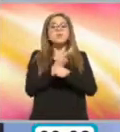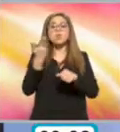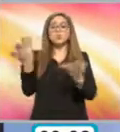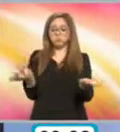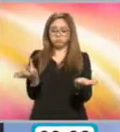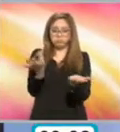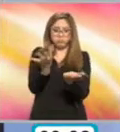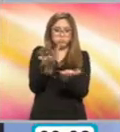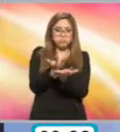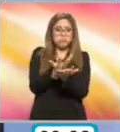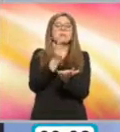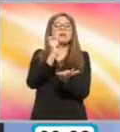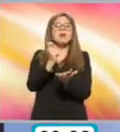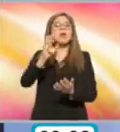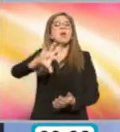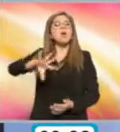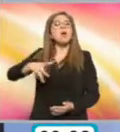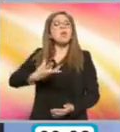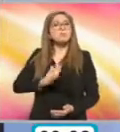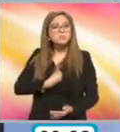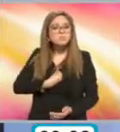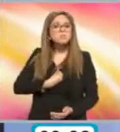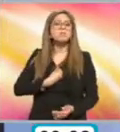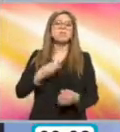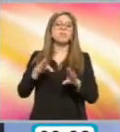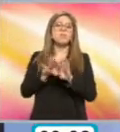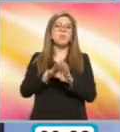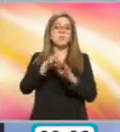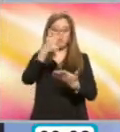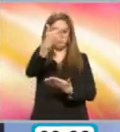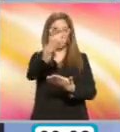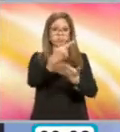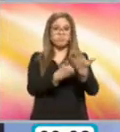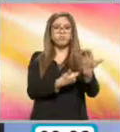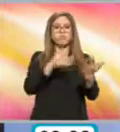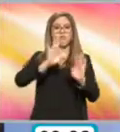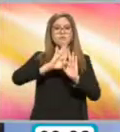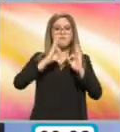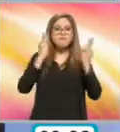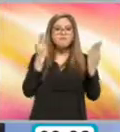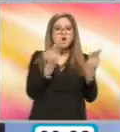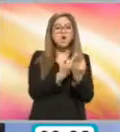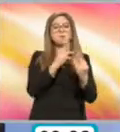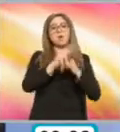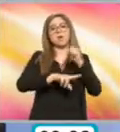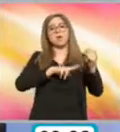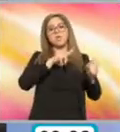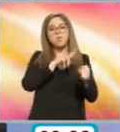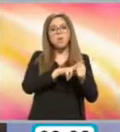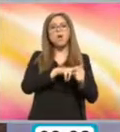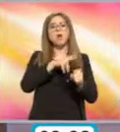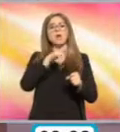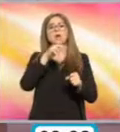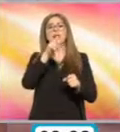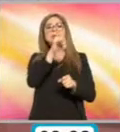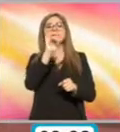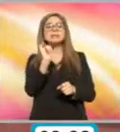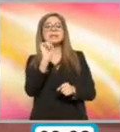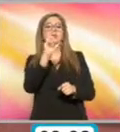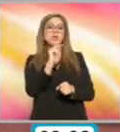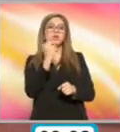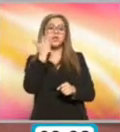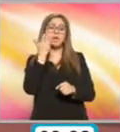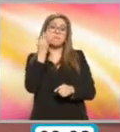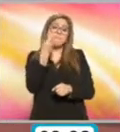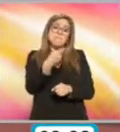qué? Porque el procedimiento de adopción tiene un procedimiento propio, una naturaleza propia Claro. de ser. Pero